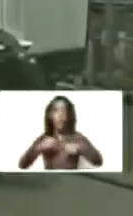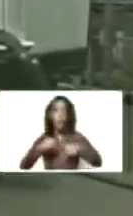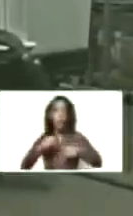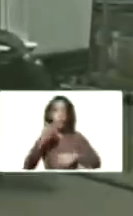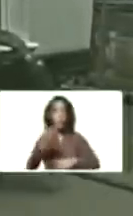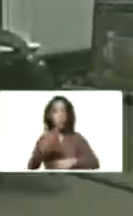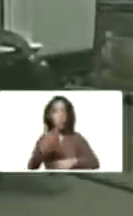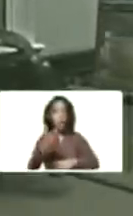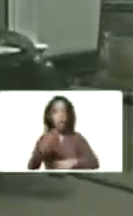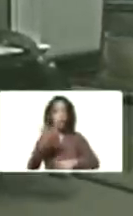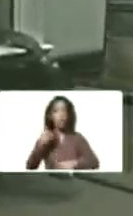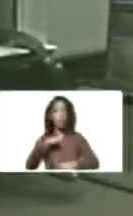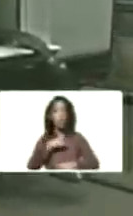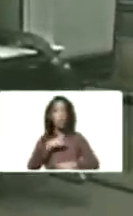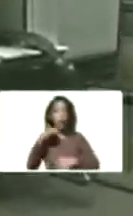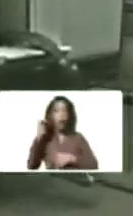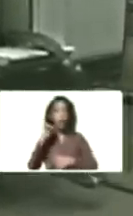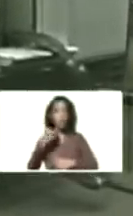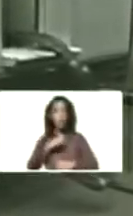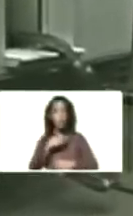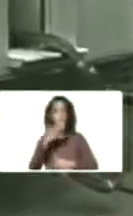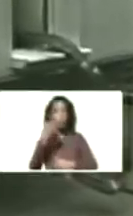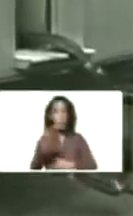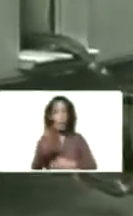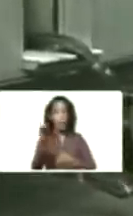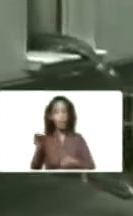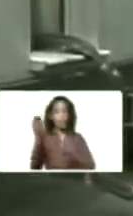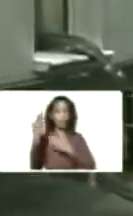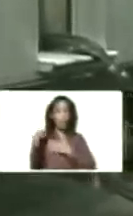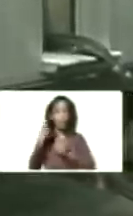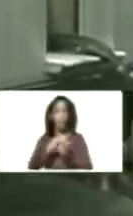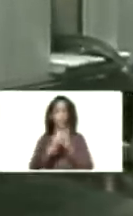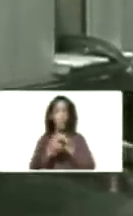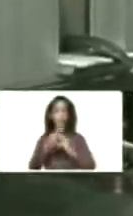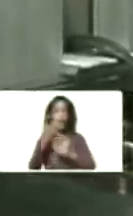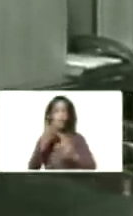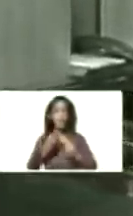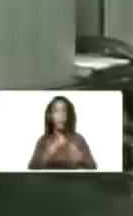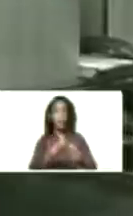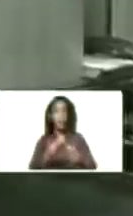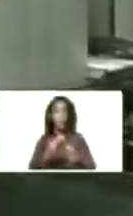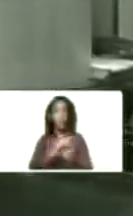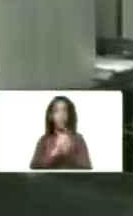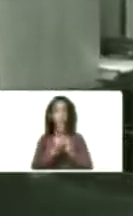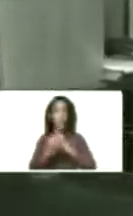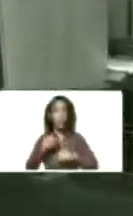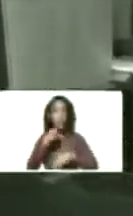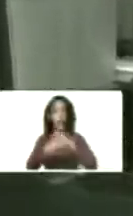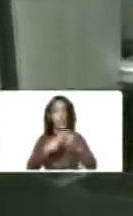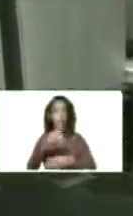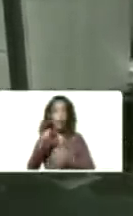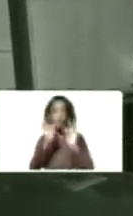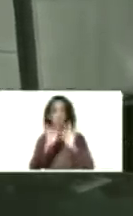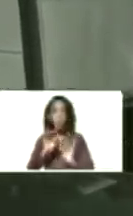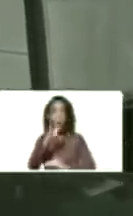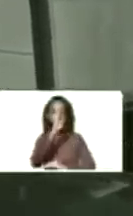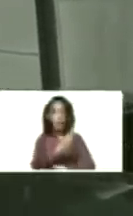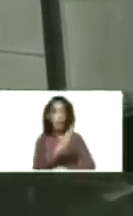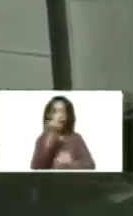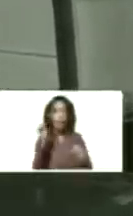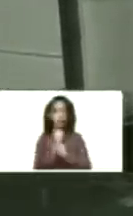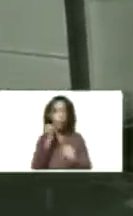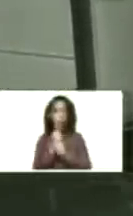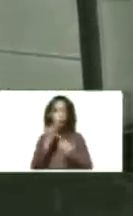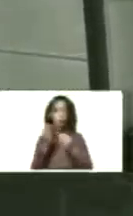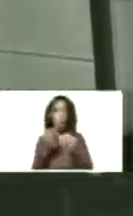usted con nosotros, contamos nosotros con usted para dar las transformaciones que tengamos que dar para llevar nosotros de manera directa la gestión como